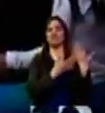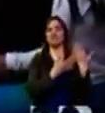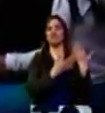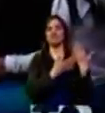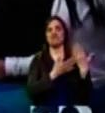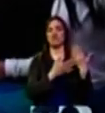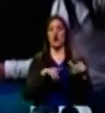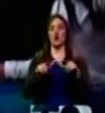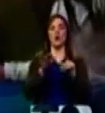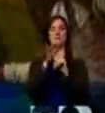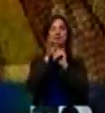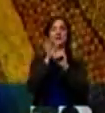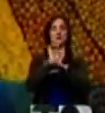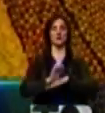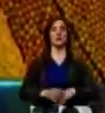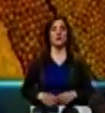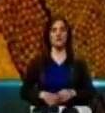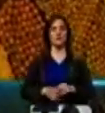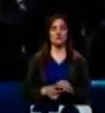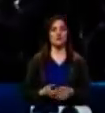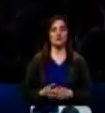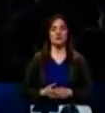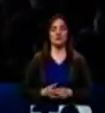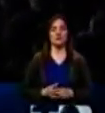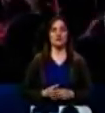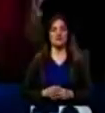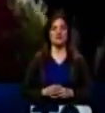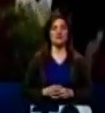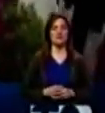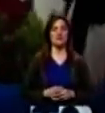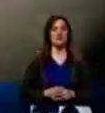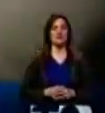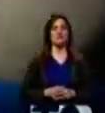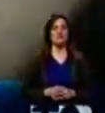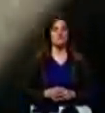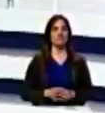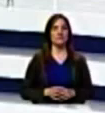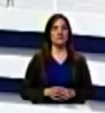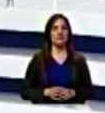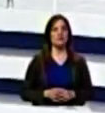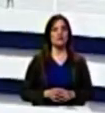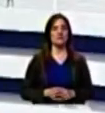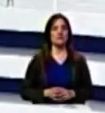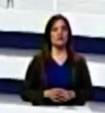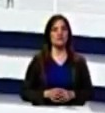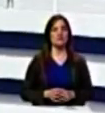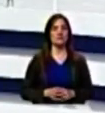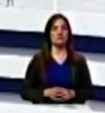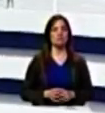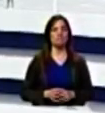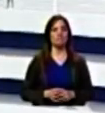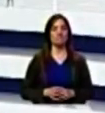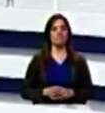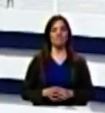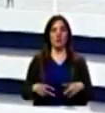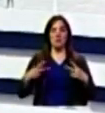este rincón privilegiado del Ecuador. En Quito, Jorge Loaiza, 24 horas. A pasar las fiestas en Ambato,